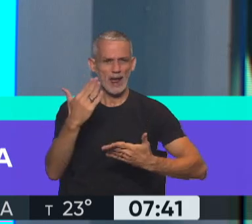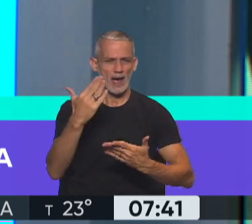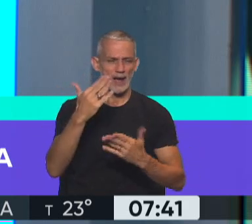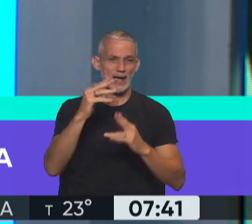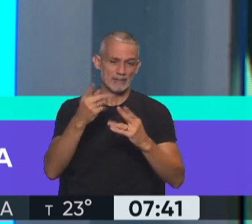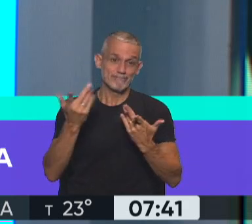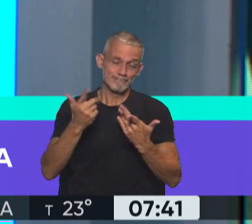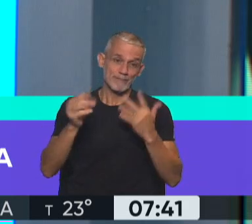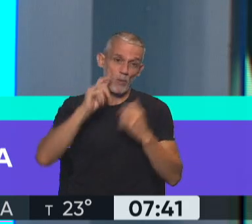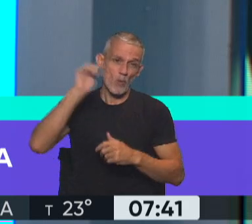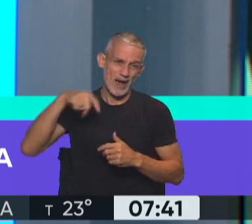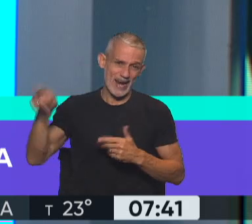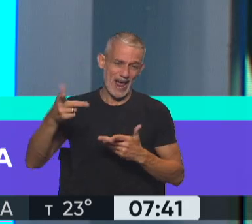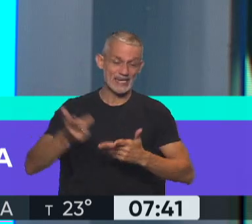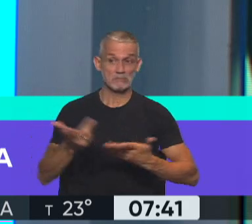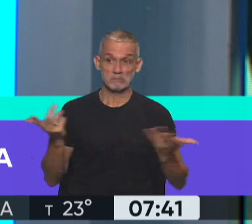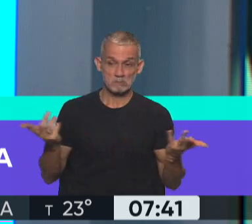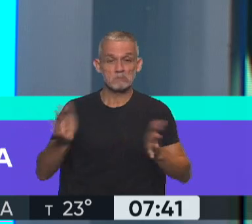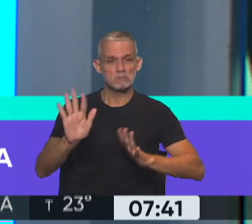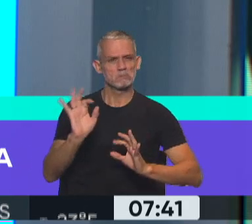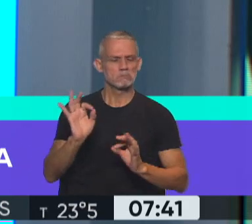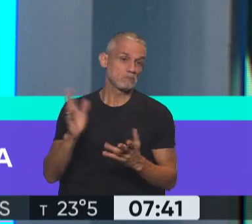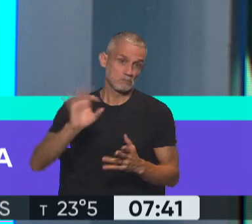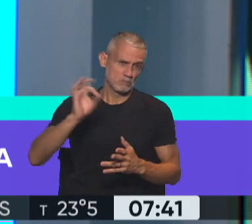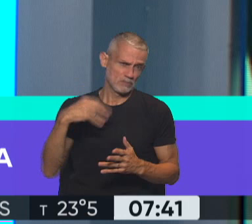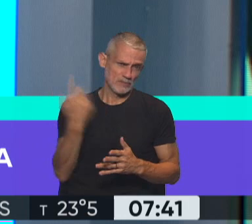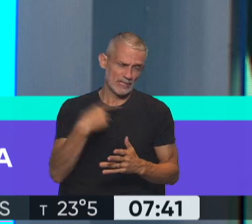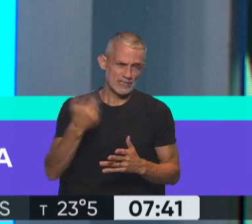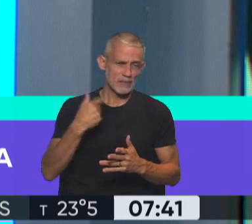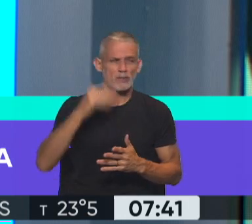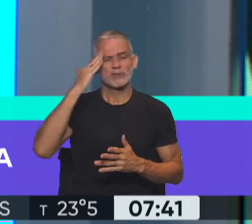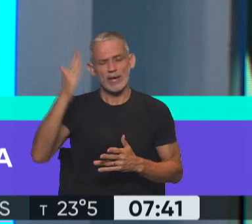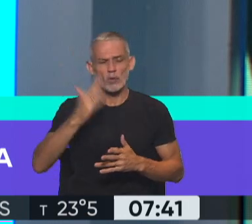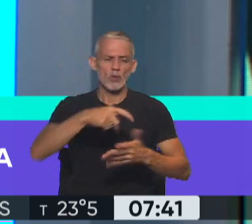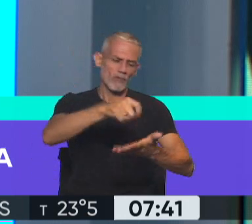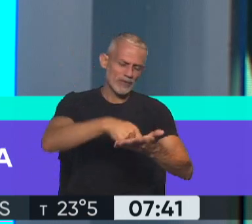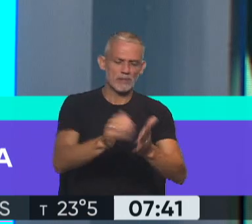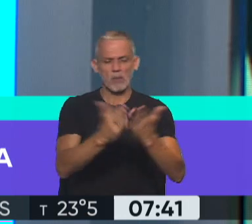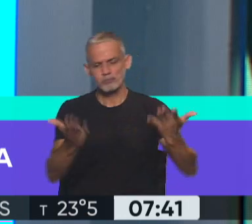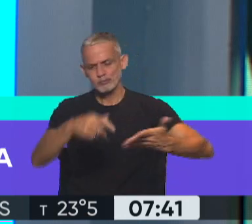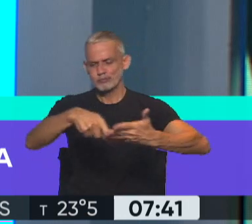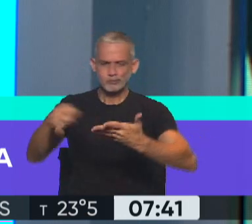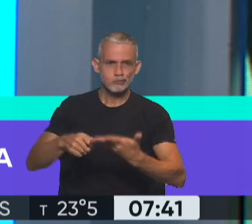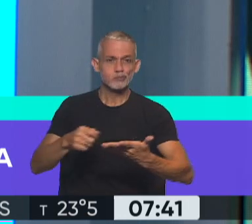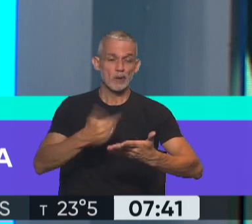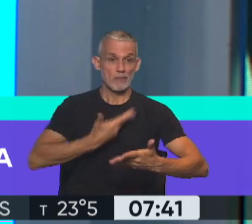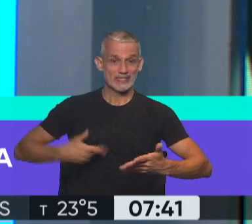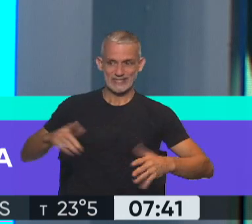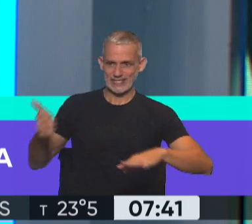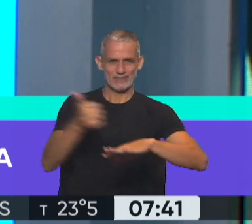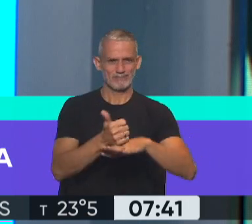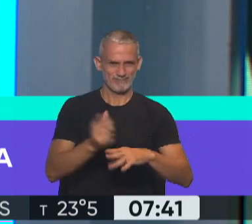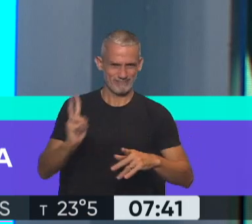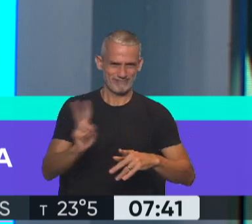a lo que está pasando en Ucrania. Bueno, luego lo que todos sabemos, el saludo de protocolo, la firma de los libros, el ingreso del presidente junto a la